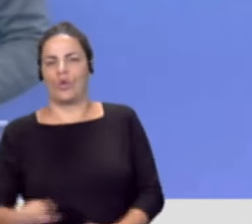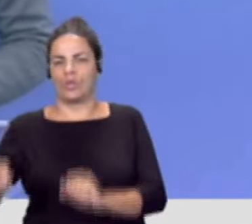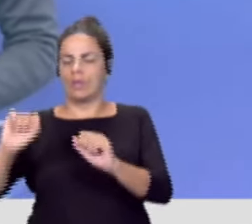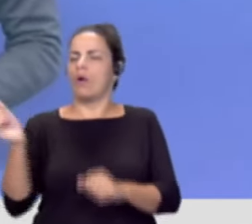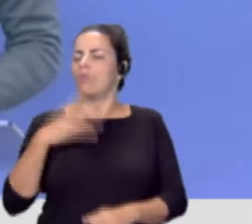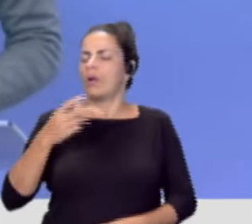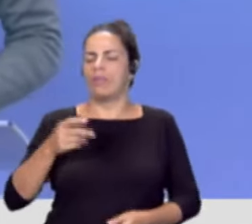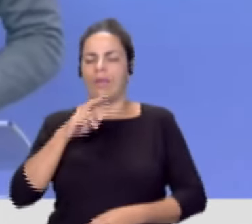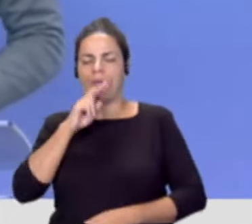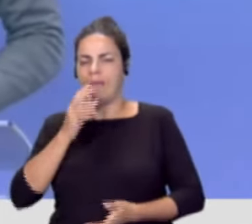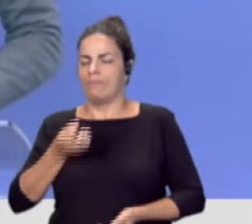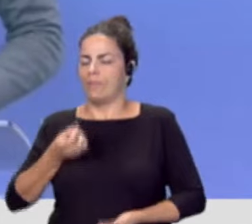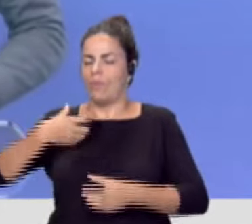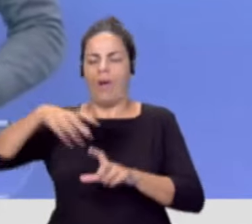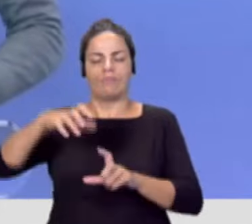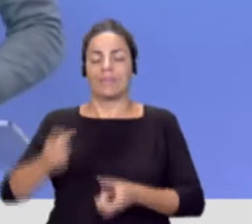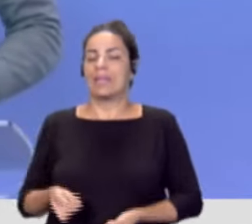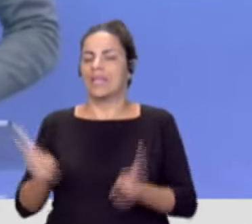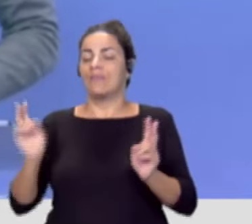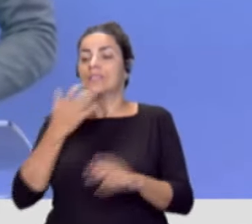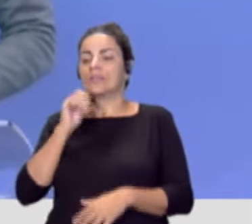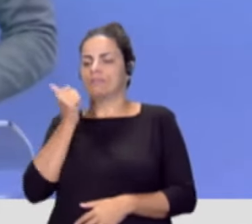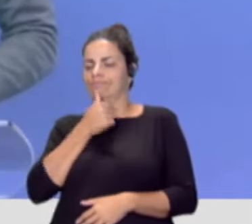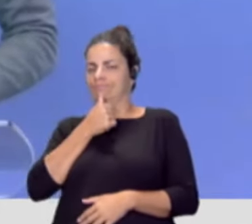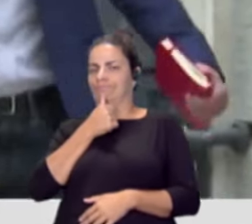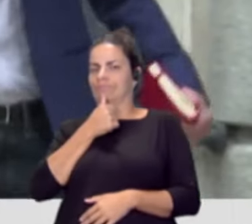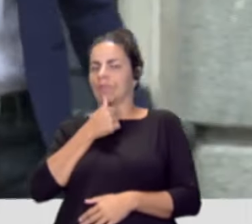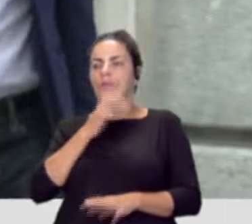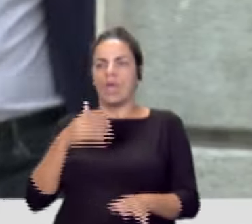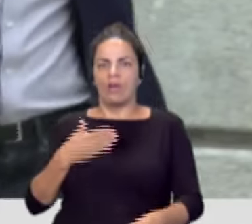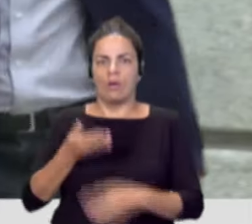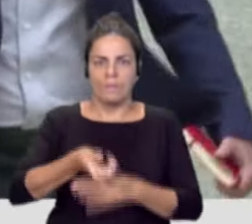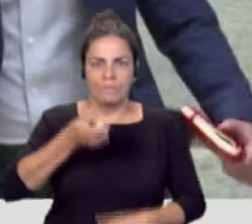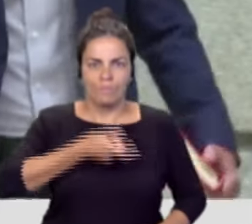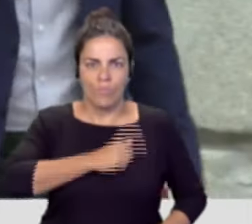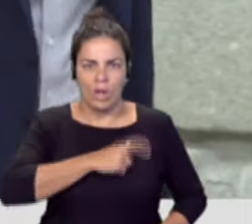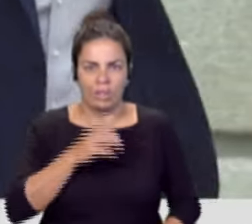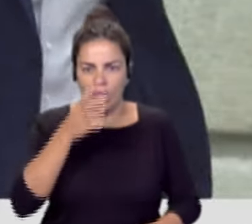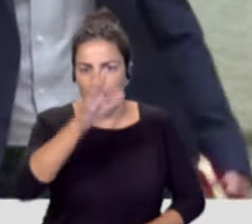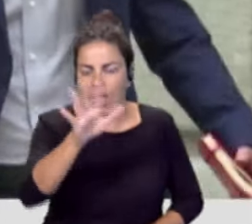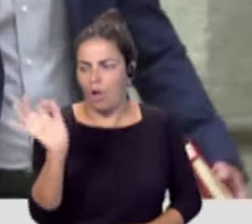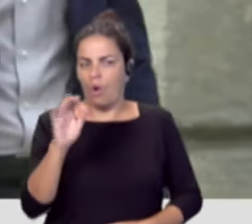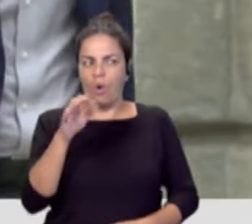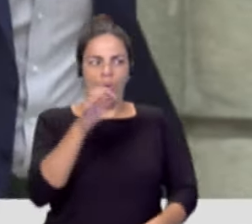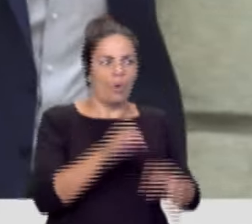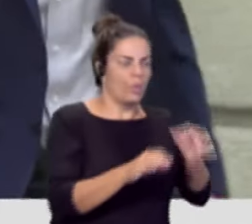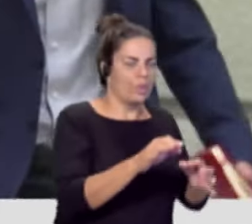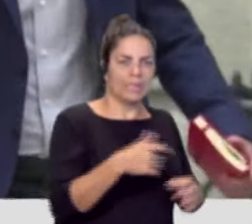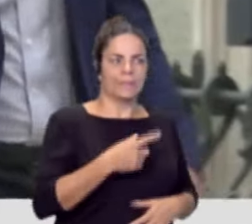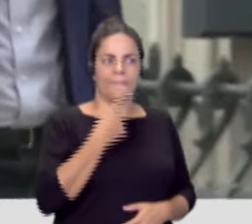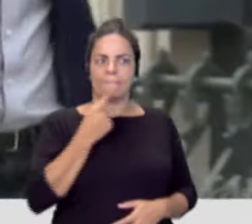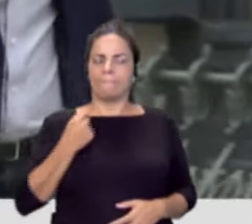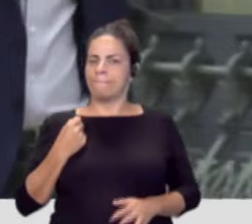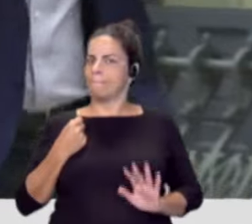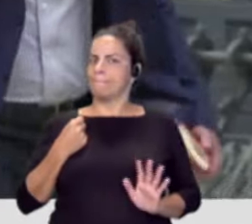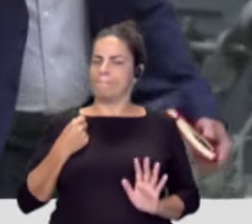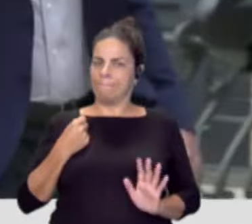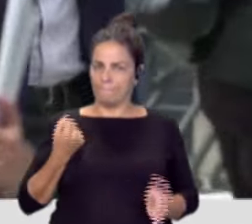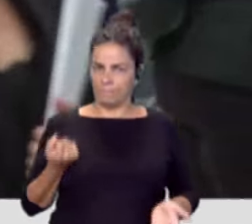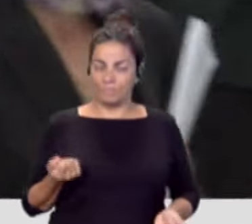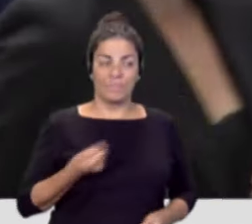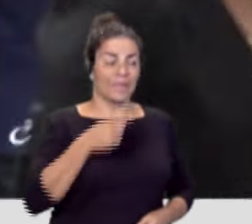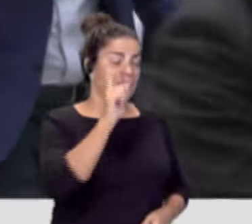temas en una situación de anonimato que en la policía o en un estado, en una situación judicial. Y a raíz de lo que está diciendo María, también me gustaría hablar de